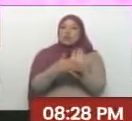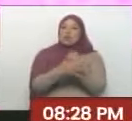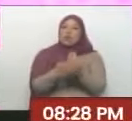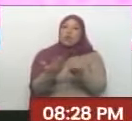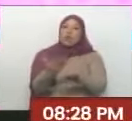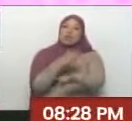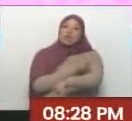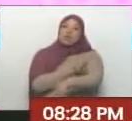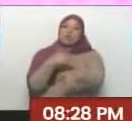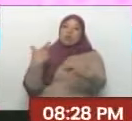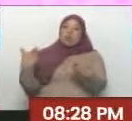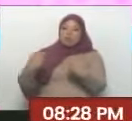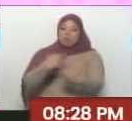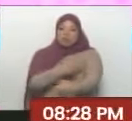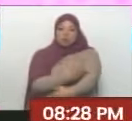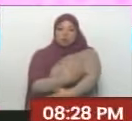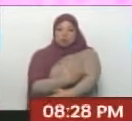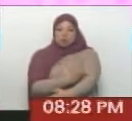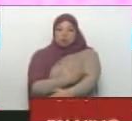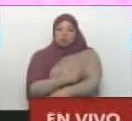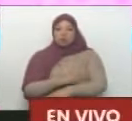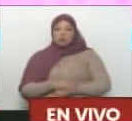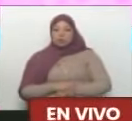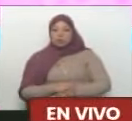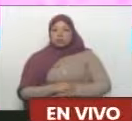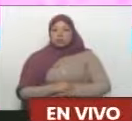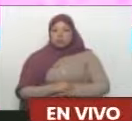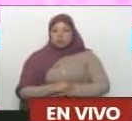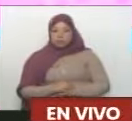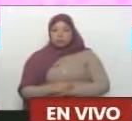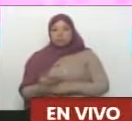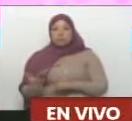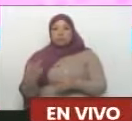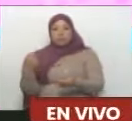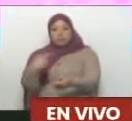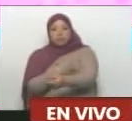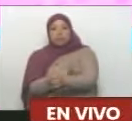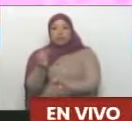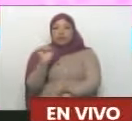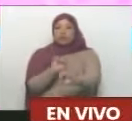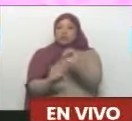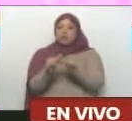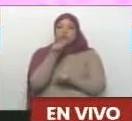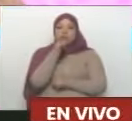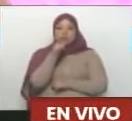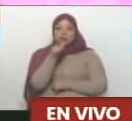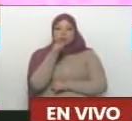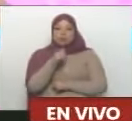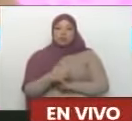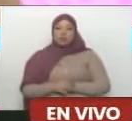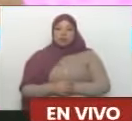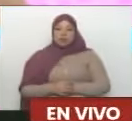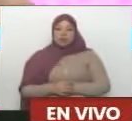antídoto y vacuna, ¿verdad? Antídoto frente al el envenenamiento